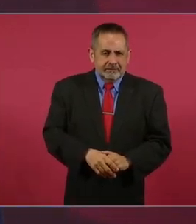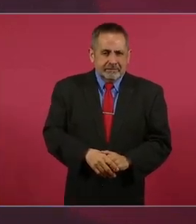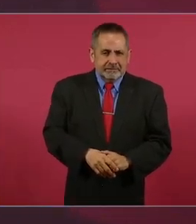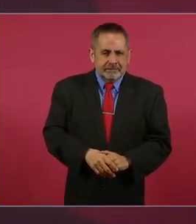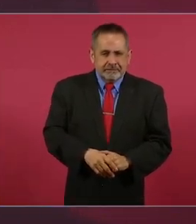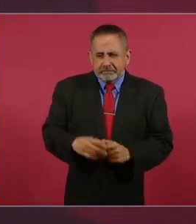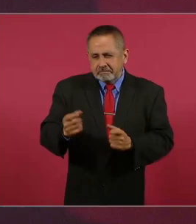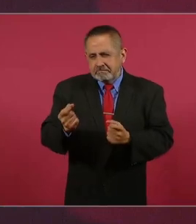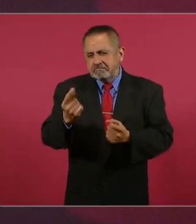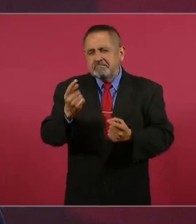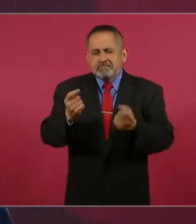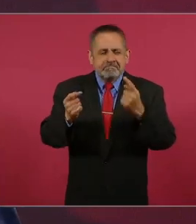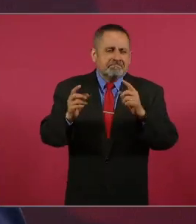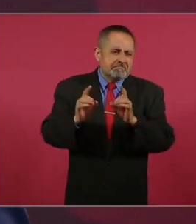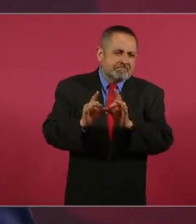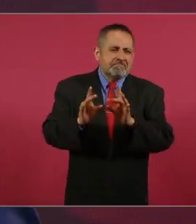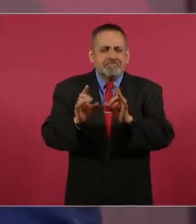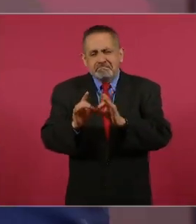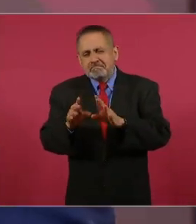cosas